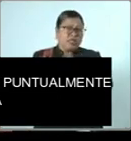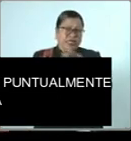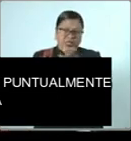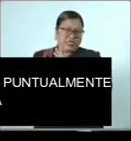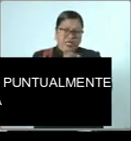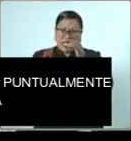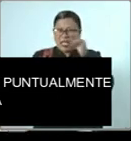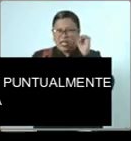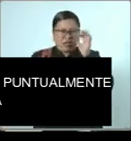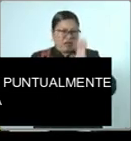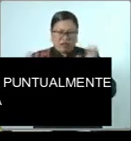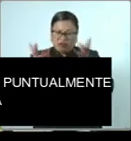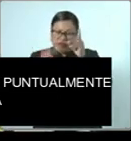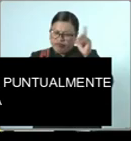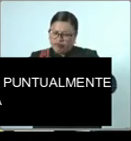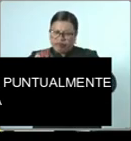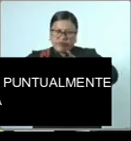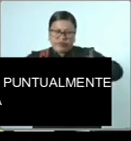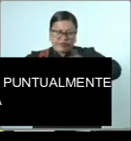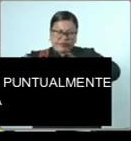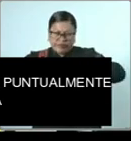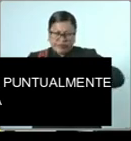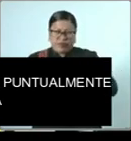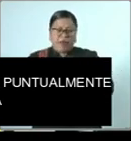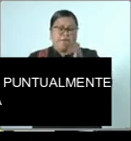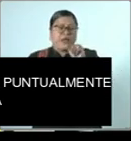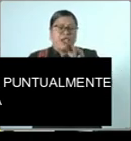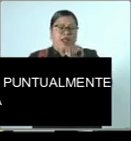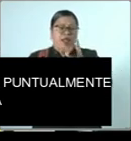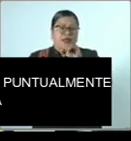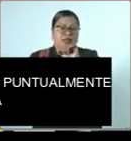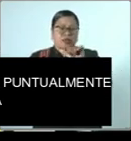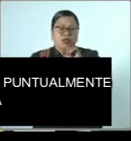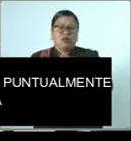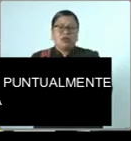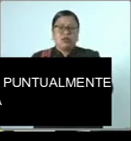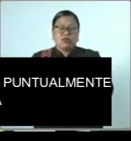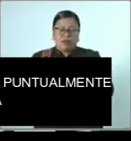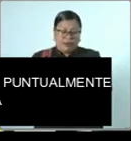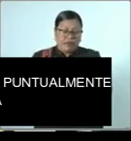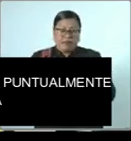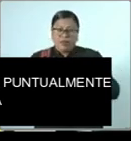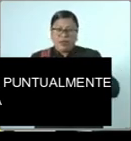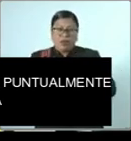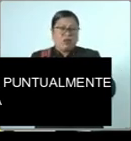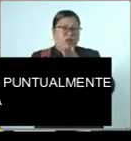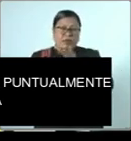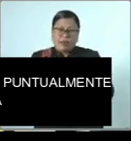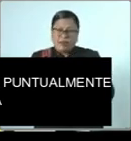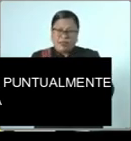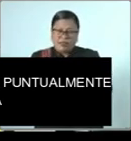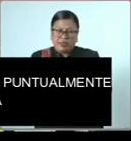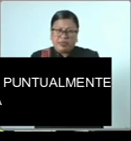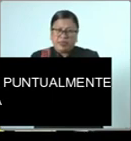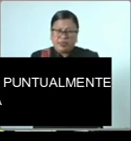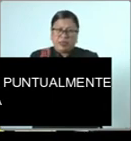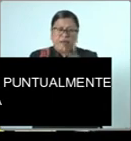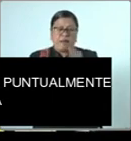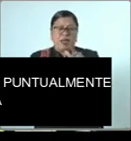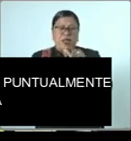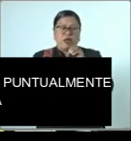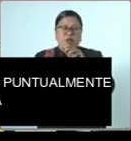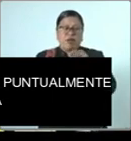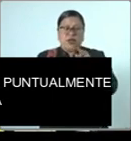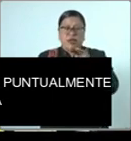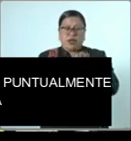atendido ayer mismo, señor gobernador. En El Paraíso, el derrumbe sobre el camino a Paraíso, no tienen acceso a las carreteras a Palomares, a